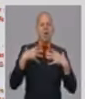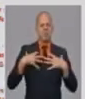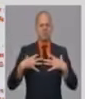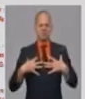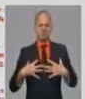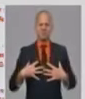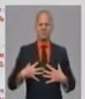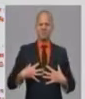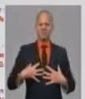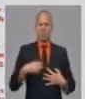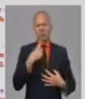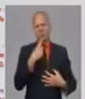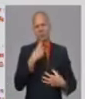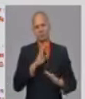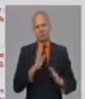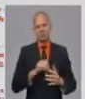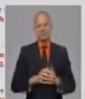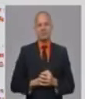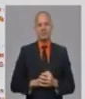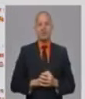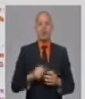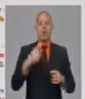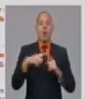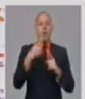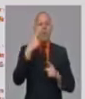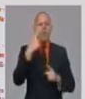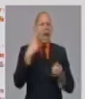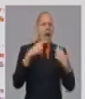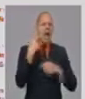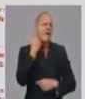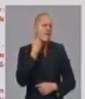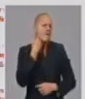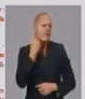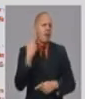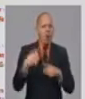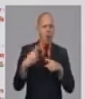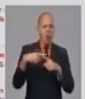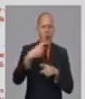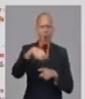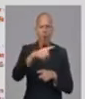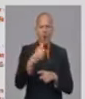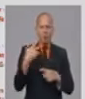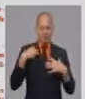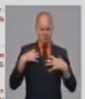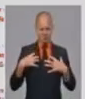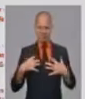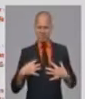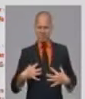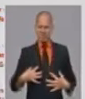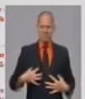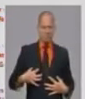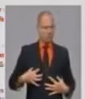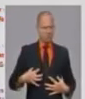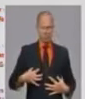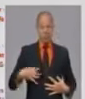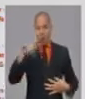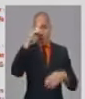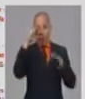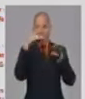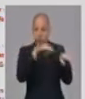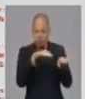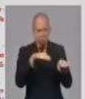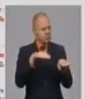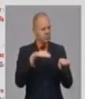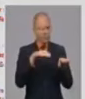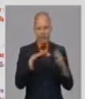pero nada más. Tampoco se han presentado eventos sistémicos como fiebre elevada o malestar que limite las actividades de la persona, ni hospitalizados a causa